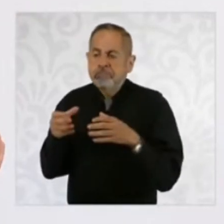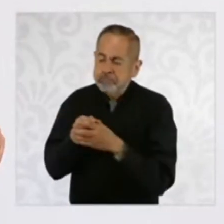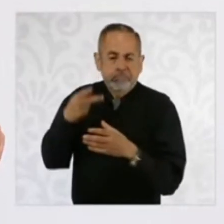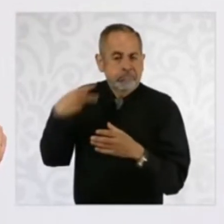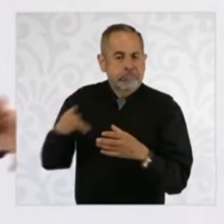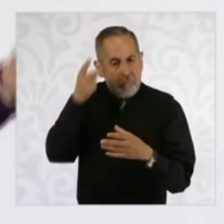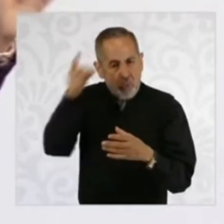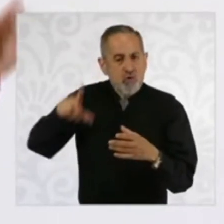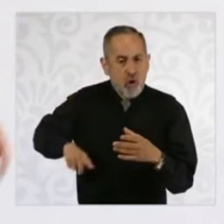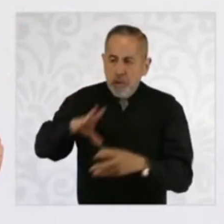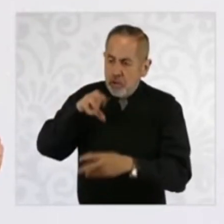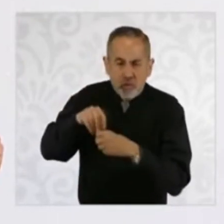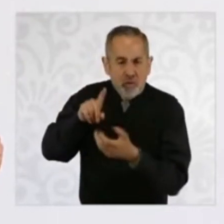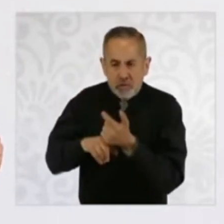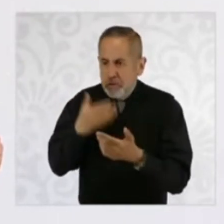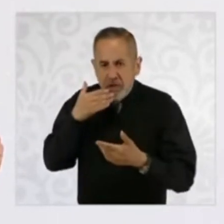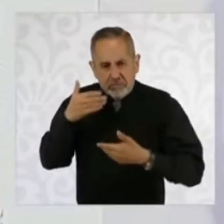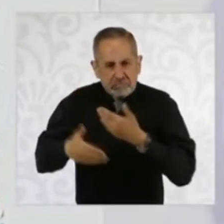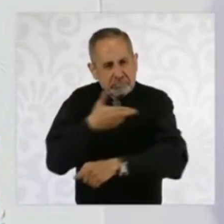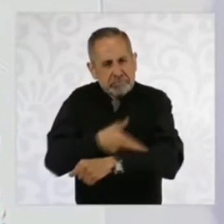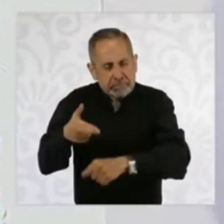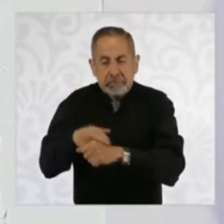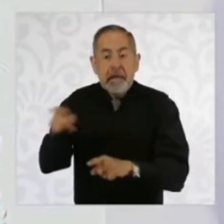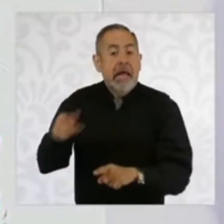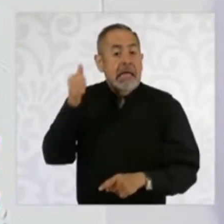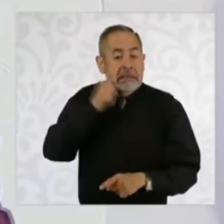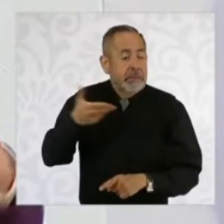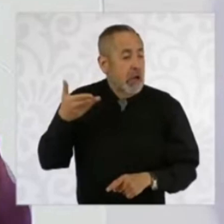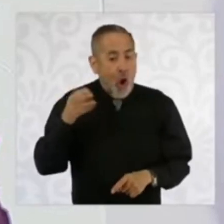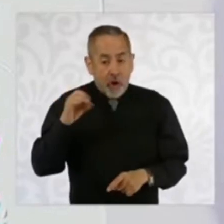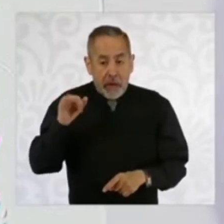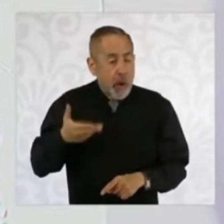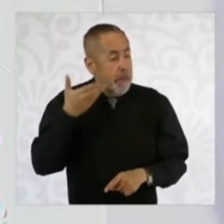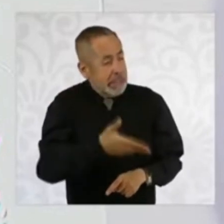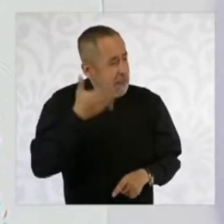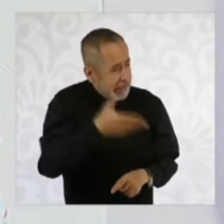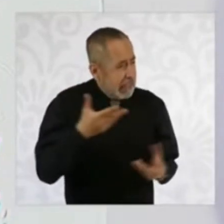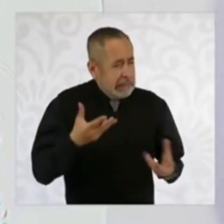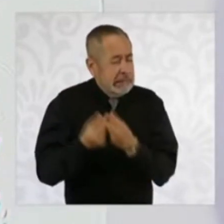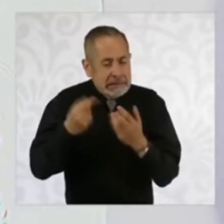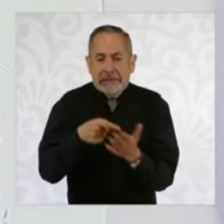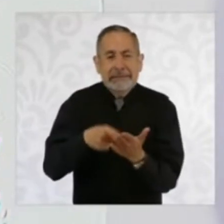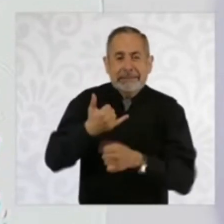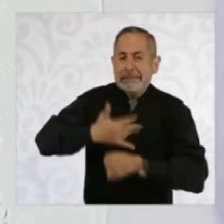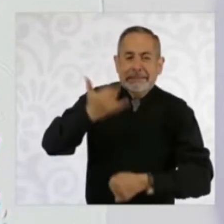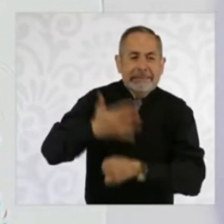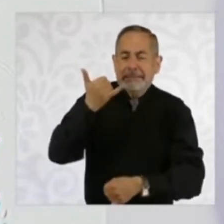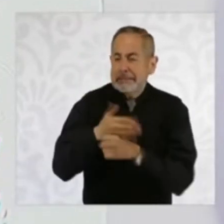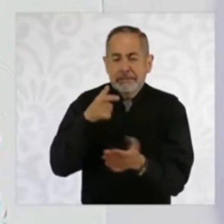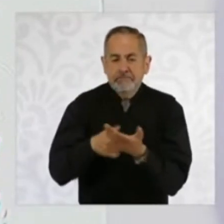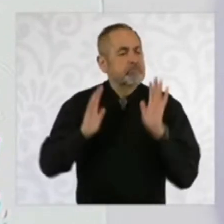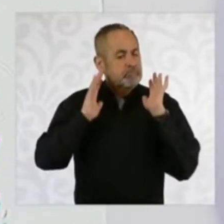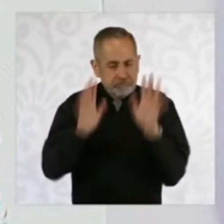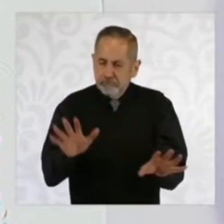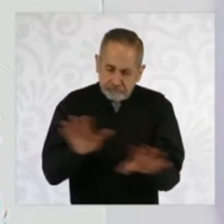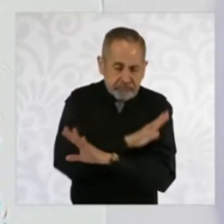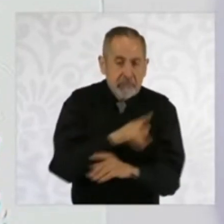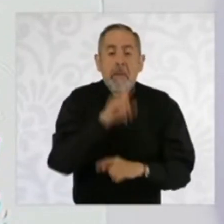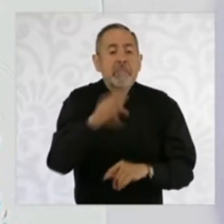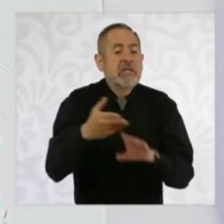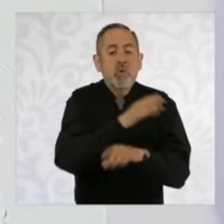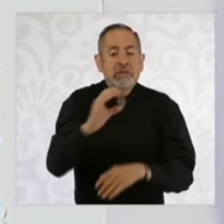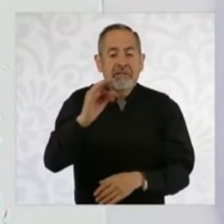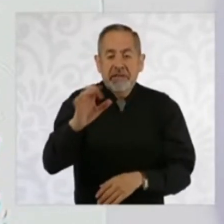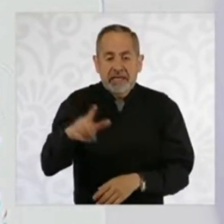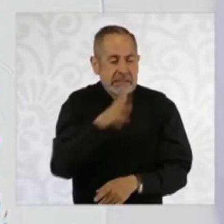verticalmente nuevamente Pemex, que es lo que siempre pidió Octavio y no se podía hacer por esta condición, y también Comisión Federal de Electricidad.